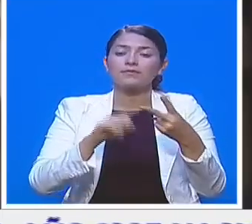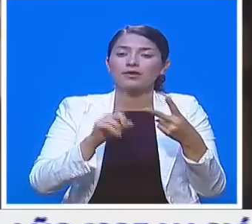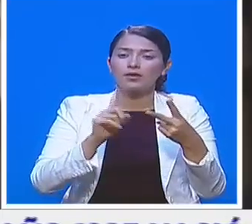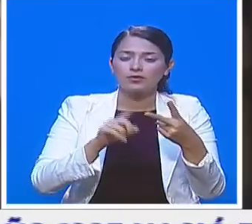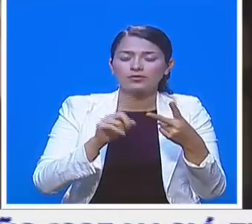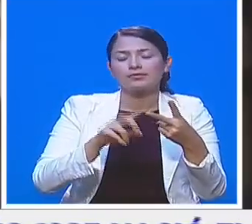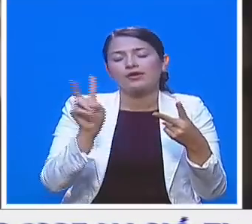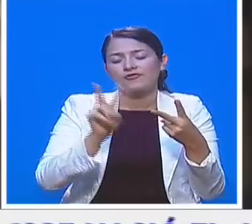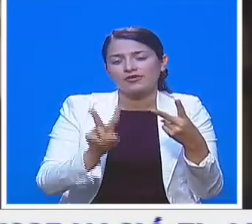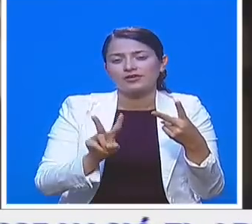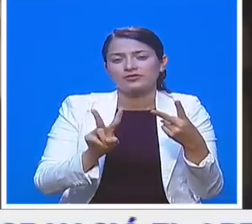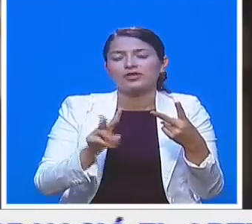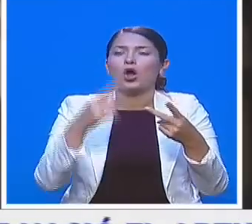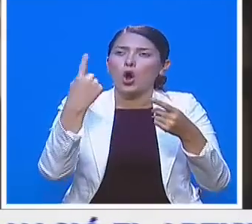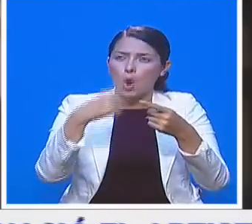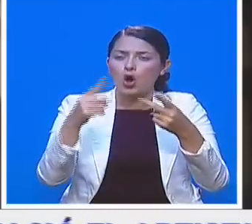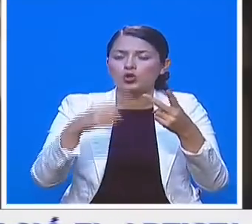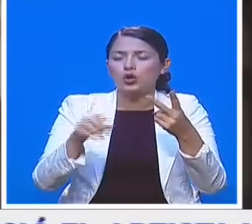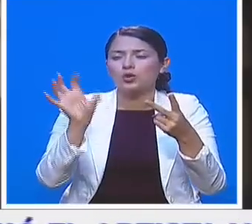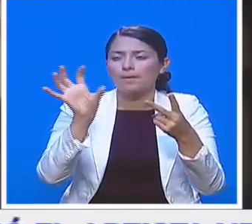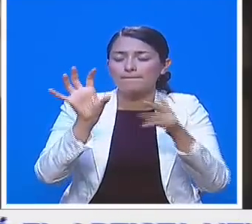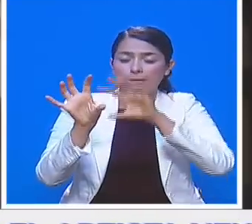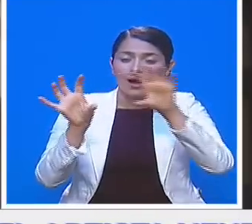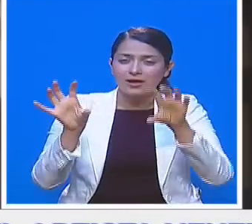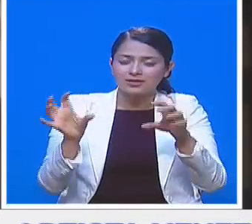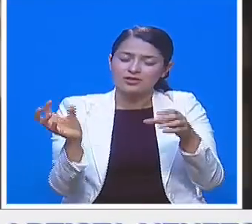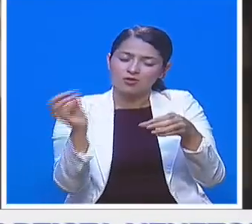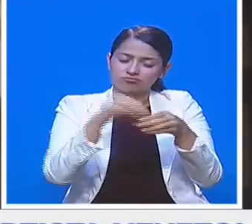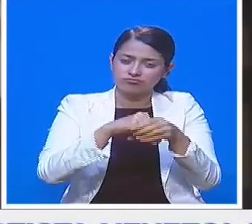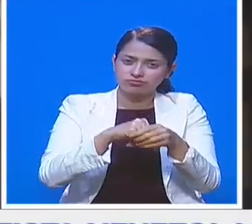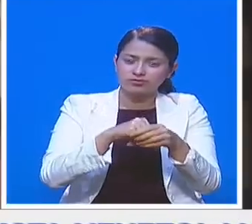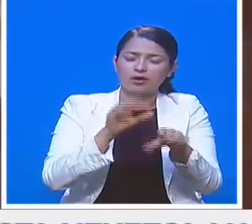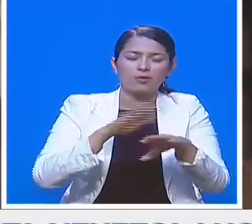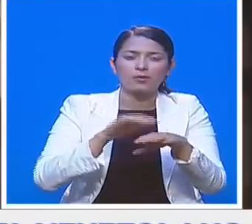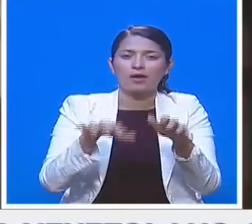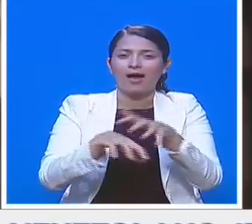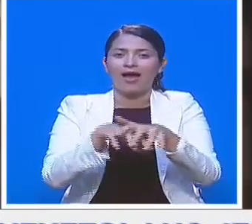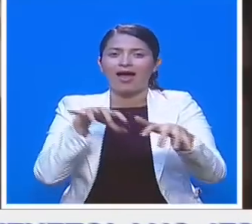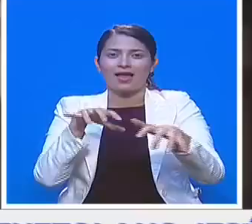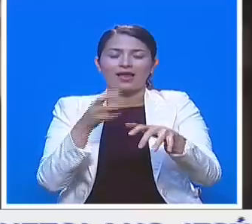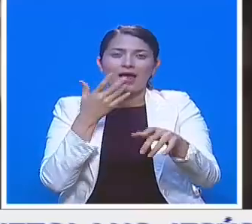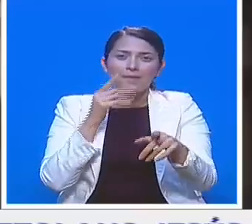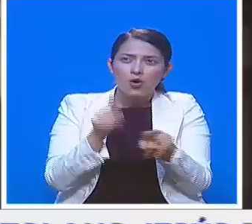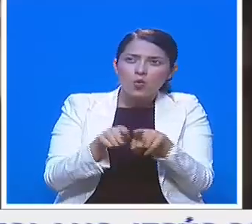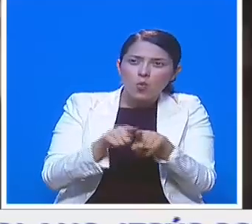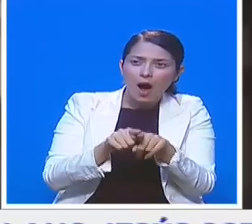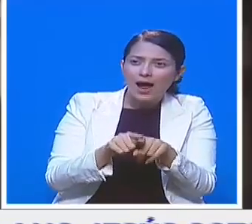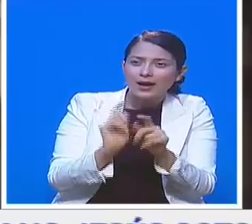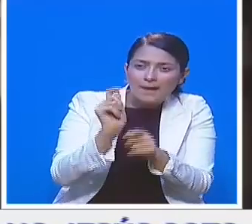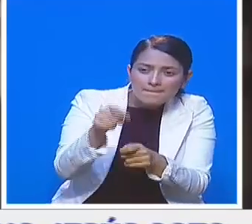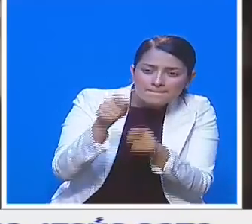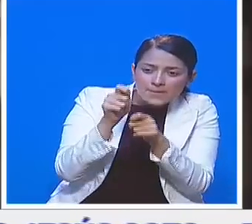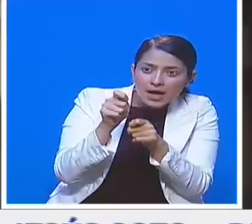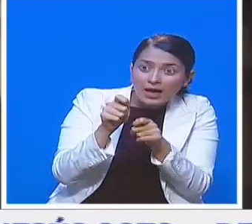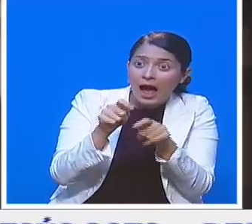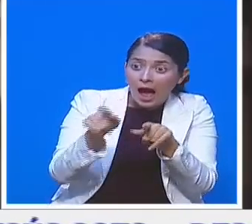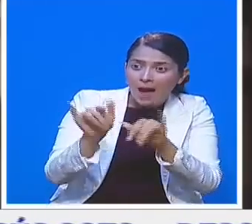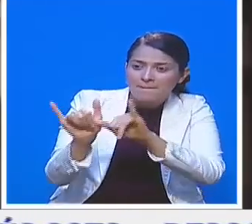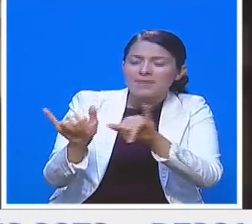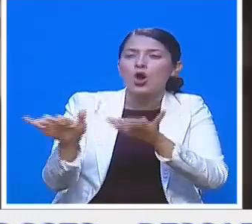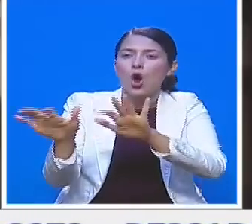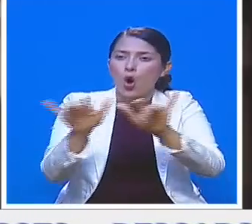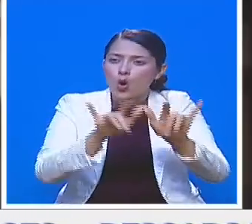y de todos los países implicados, es que hay una generalización, como una especie de pesca de arrastre, metiéndonos a todos en el mismo